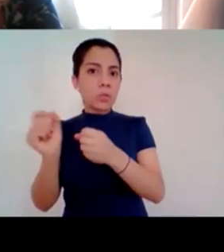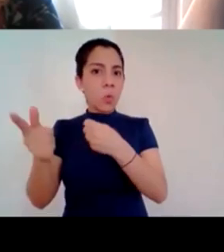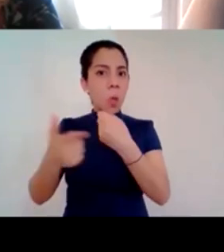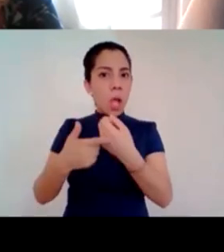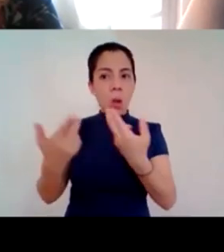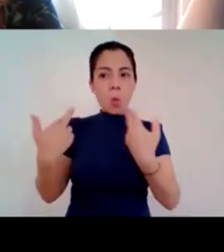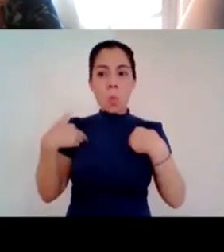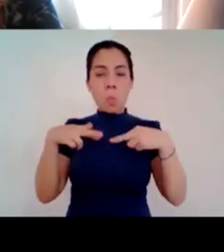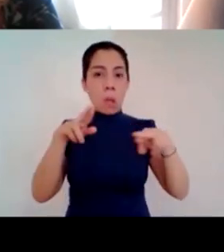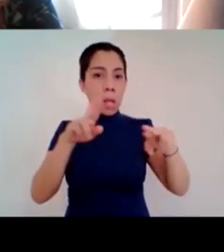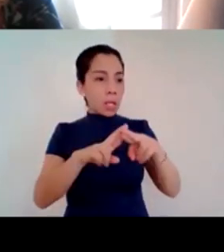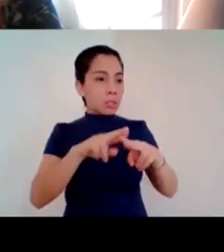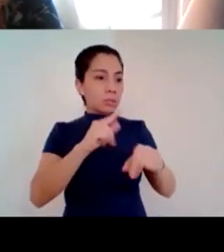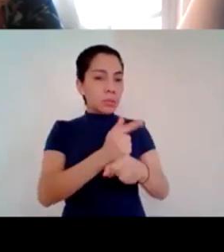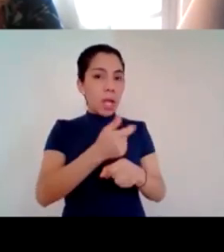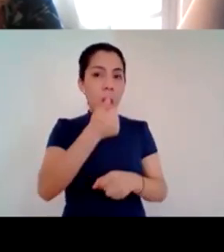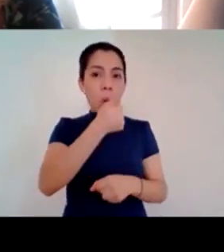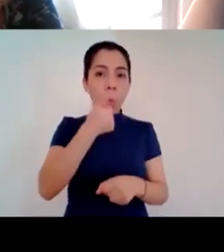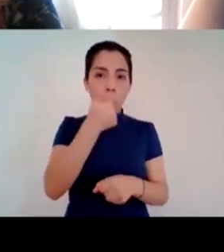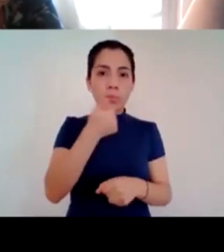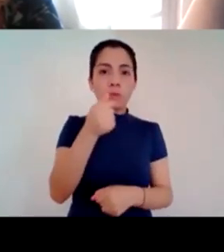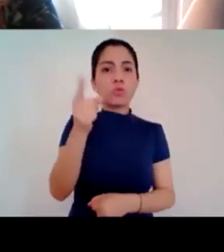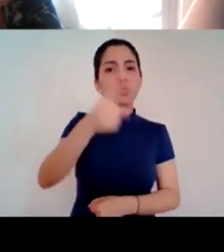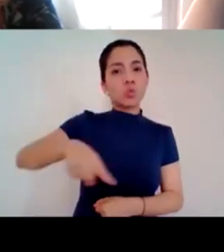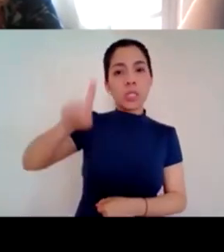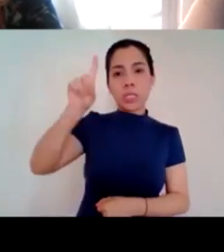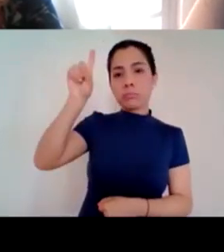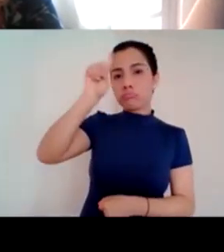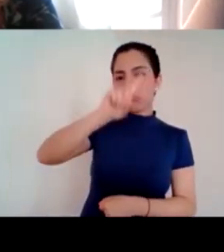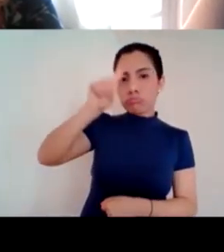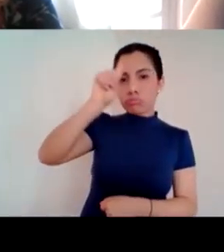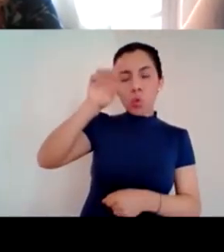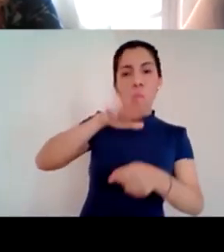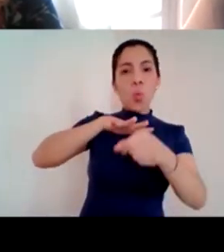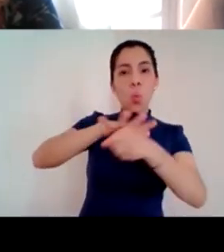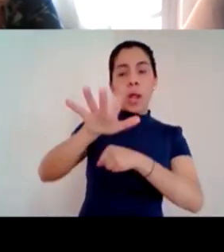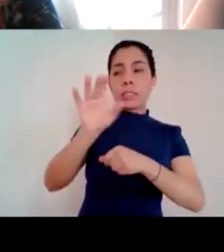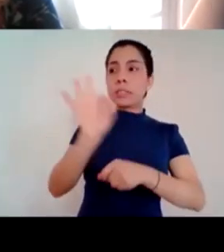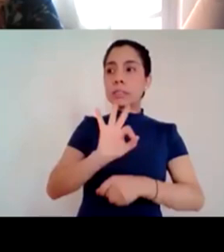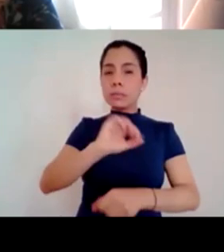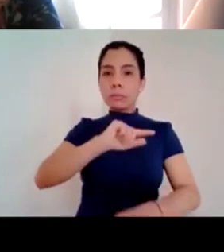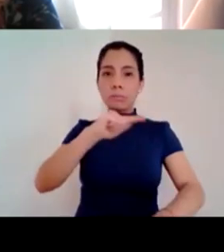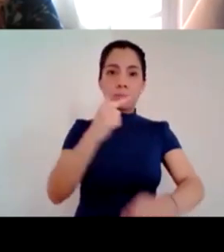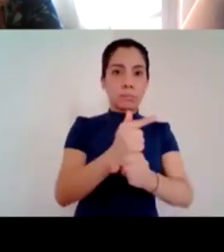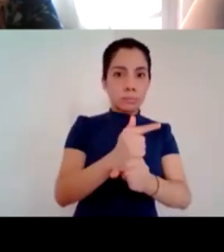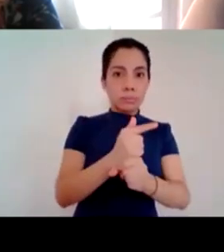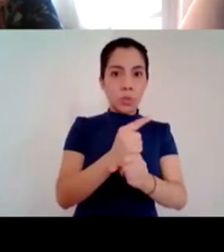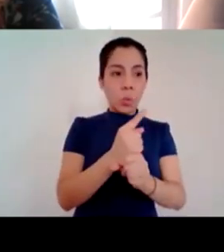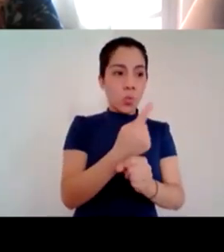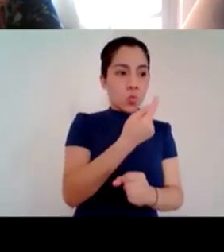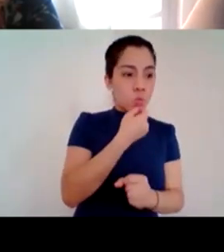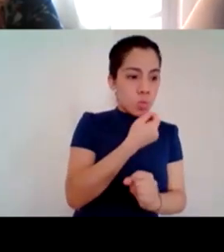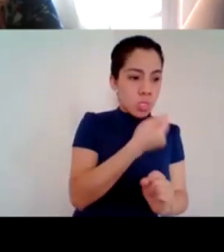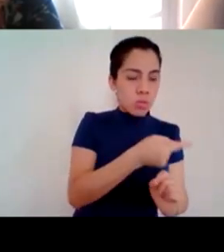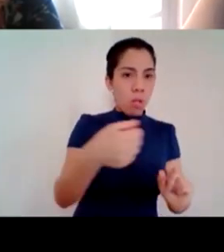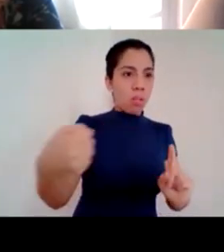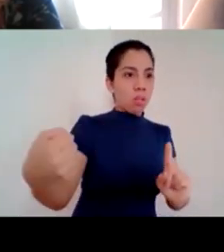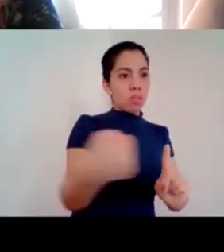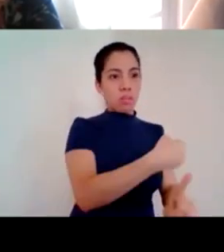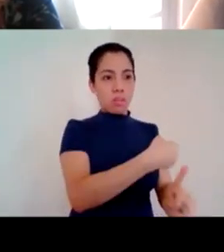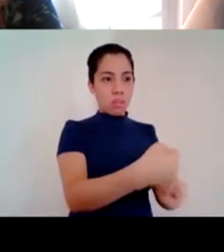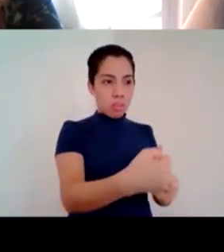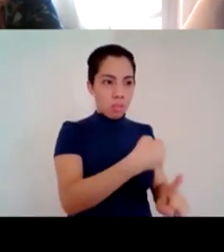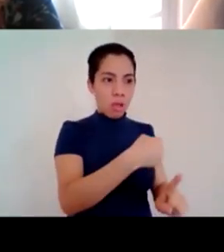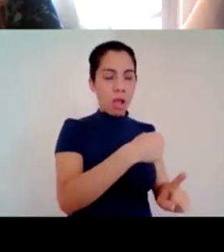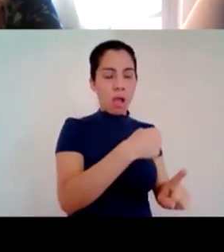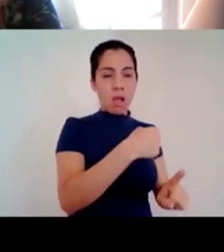le recomendarían ustedes a los docentes que detectan maltrato que a quién le hablen que qué hagan que cómo apoyen a la niña o